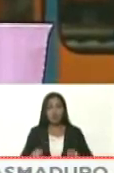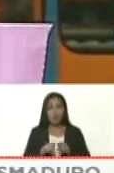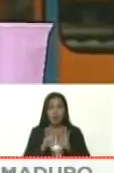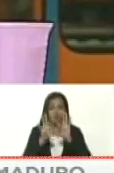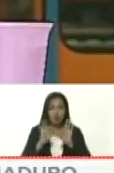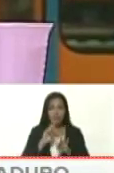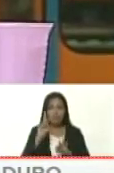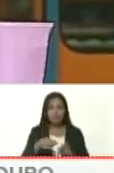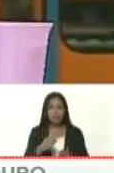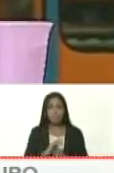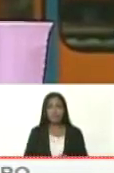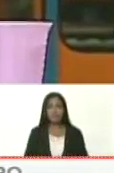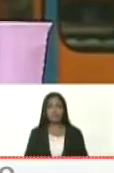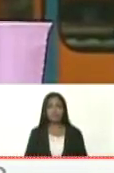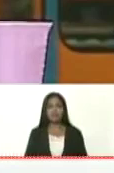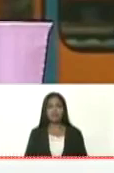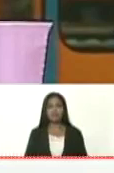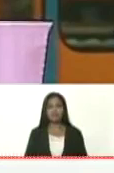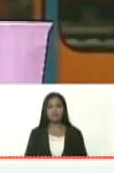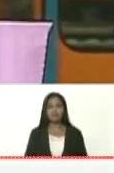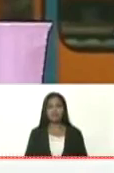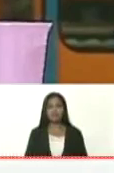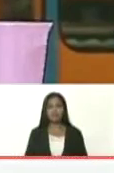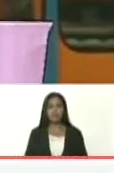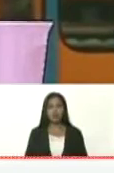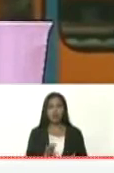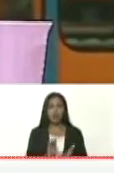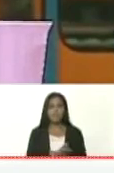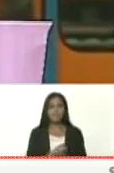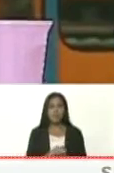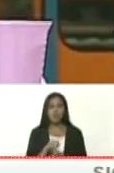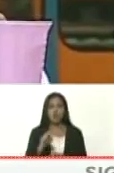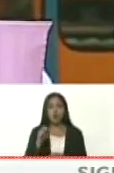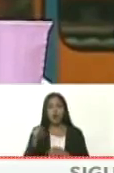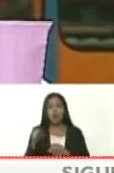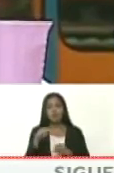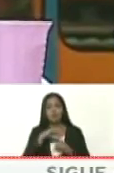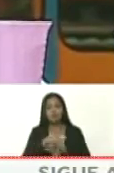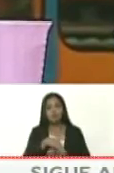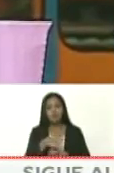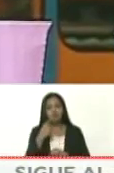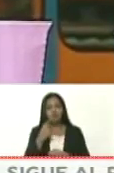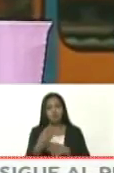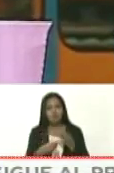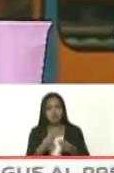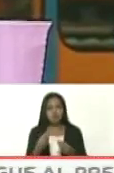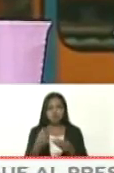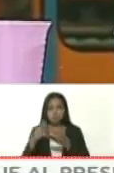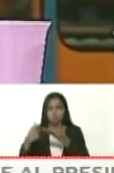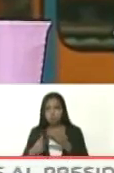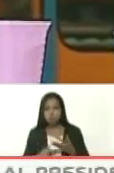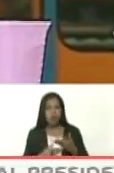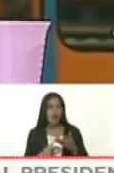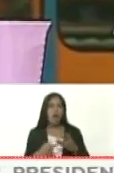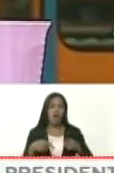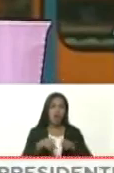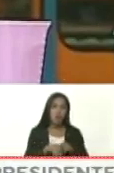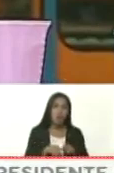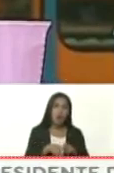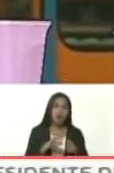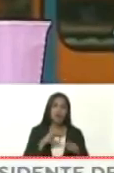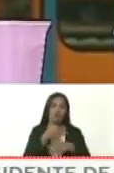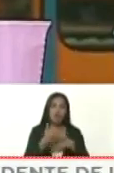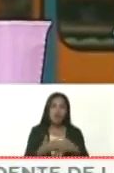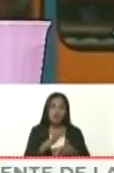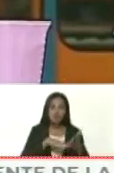venido haciendo, al igual como lo decía el compañero Héctor Rodríguez hace rato, de todo el entramado industrial que el compañero Hugo